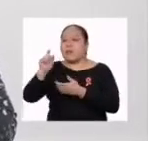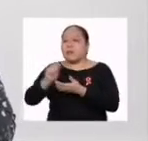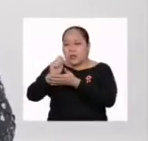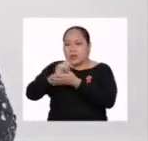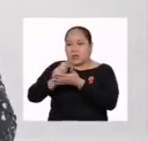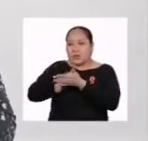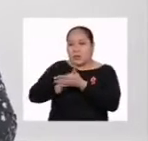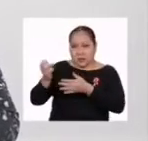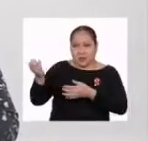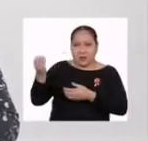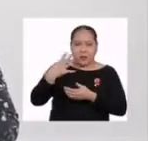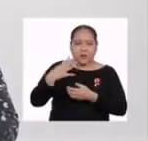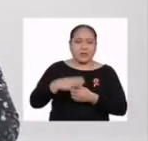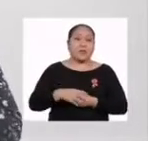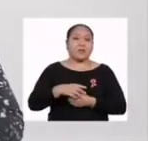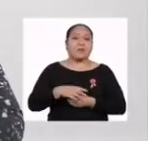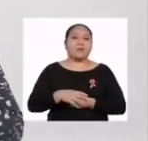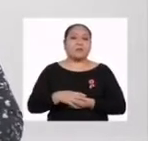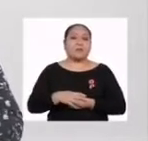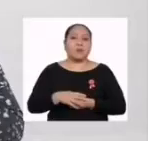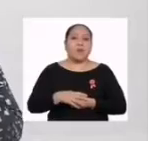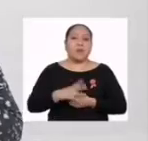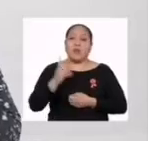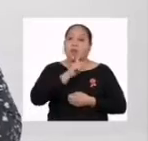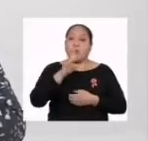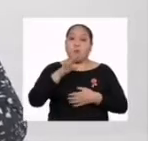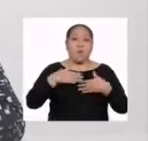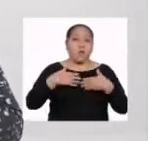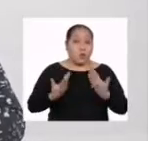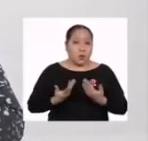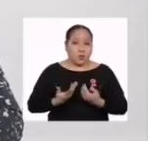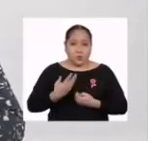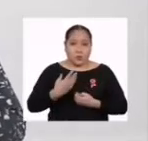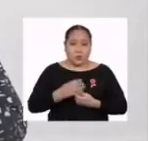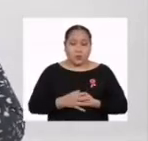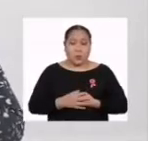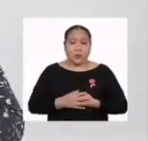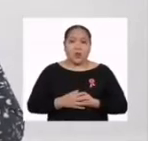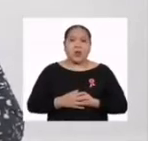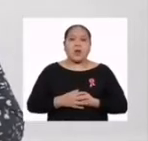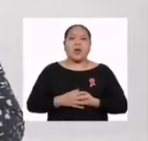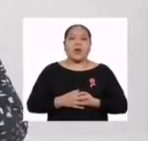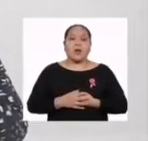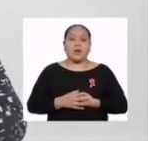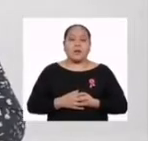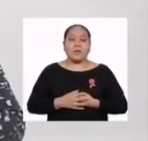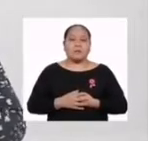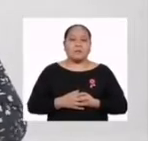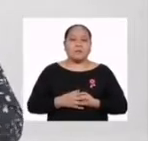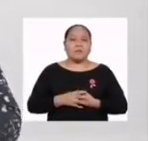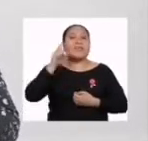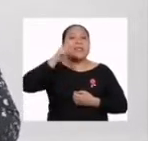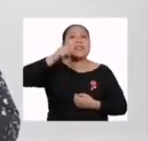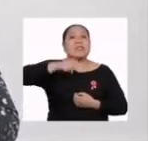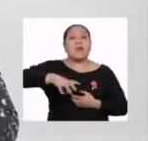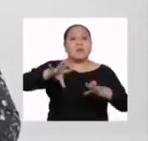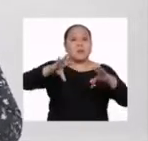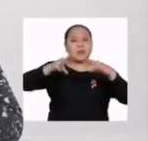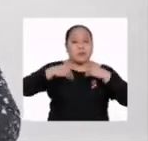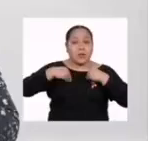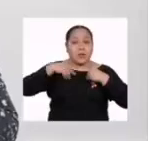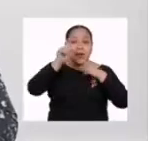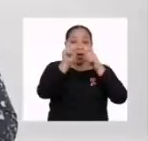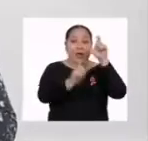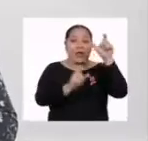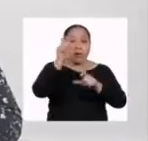cuando asegura que no podemos negar que el individuo vive en movimiento y este se produce